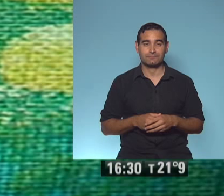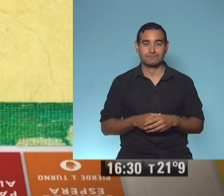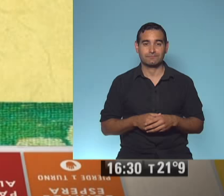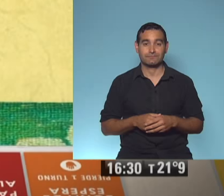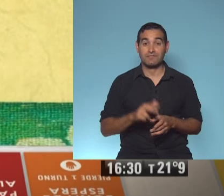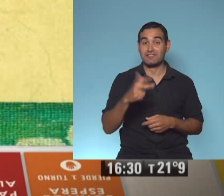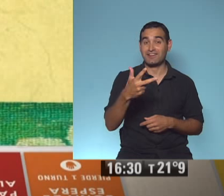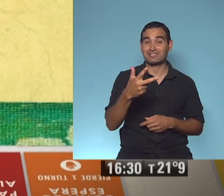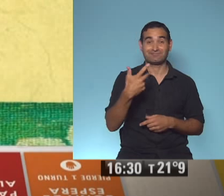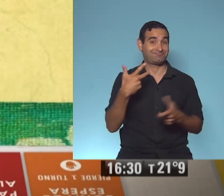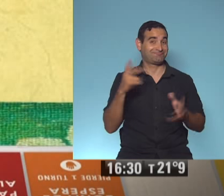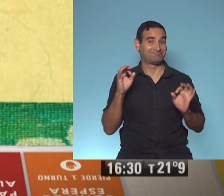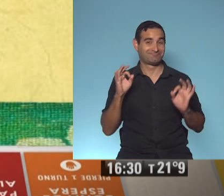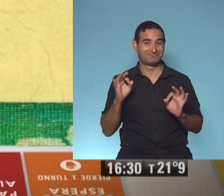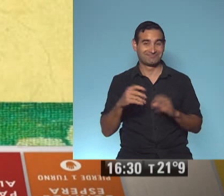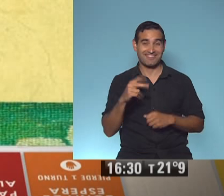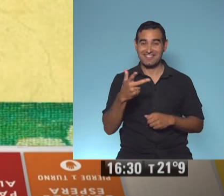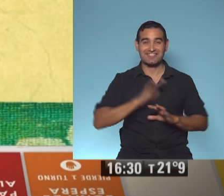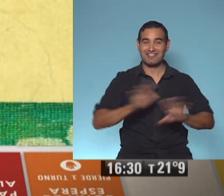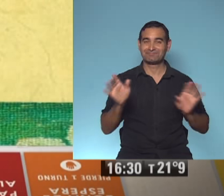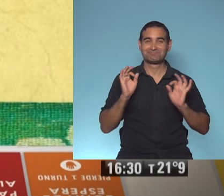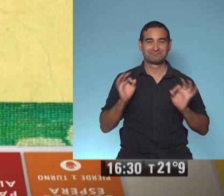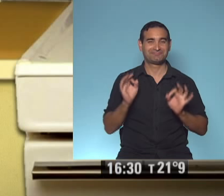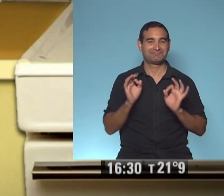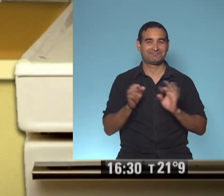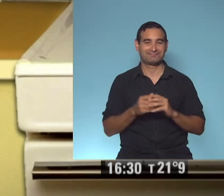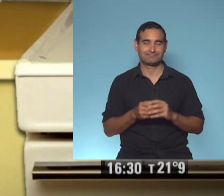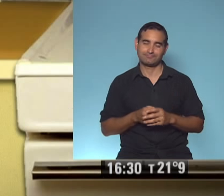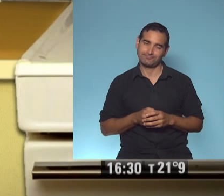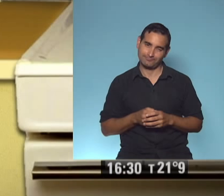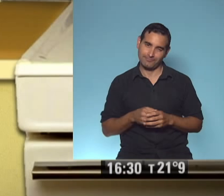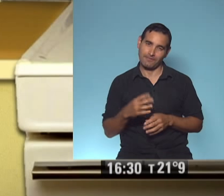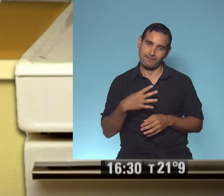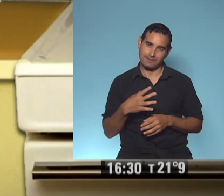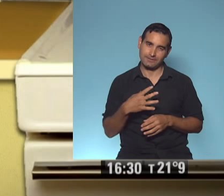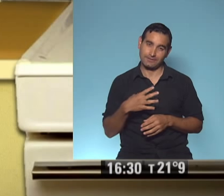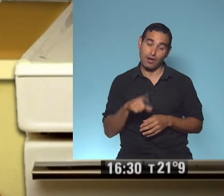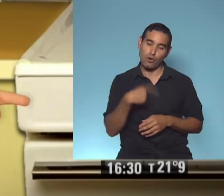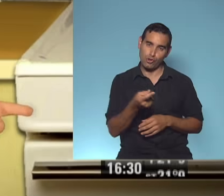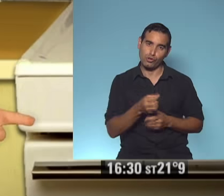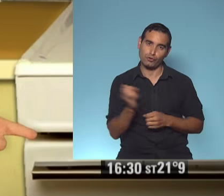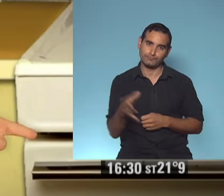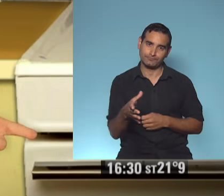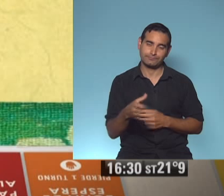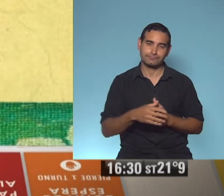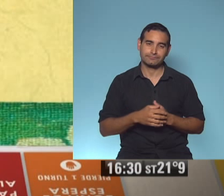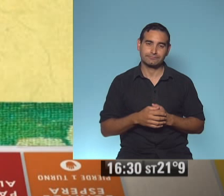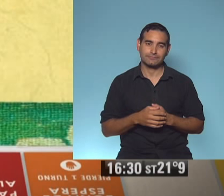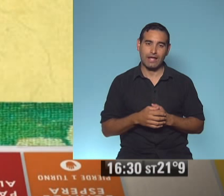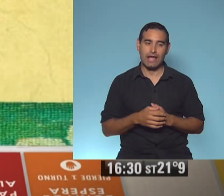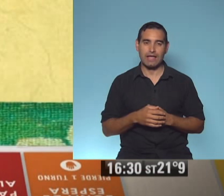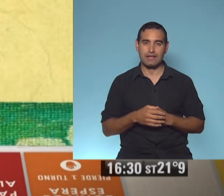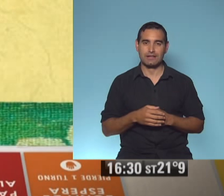3. ¡Me saqué 3! ¡Ya está! ¡Listo! Alterio, te falta tirar el otro dado.